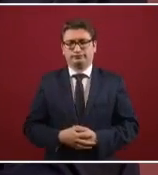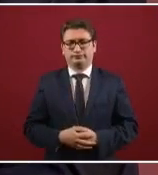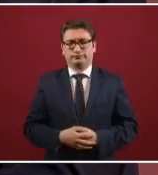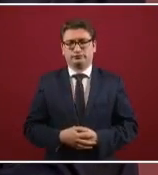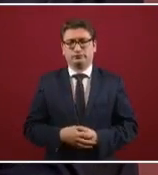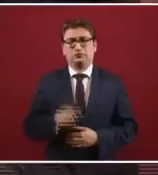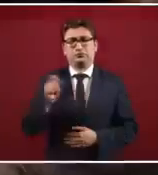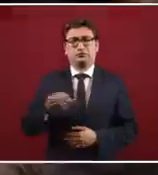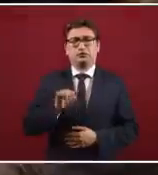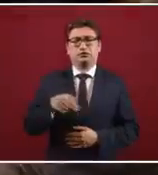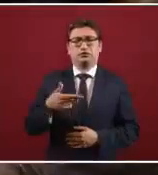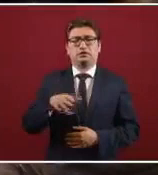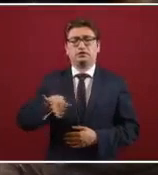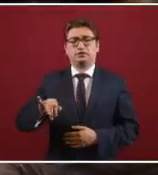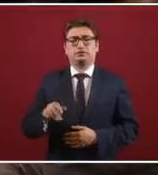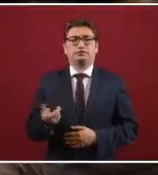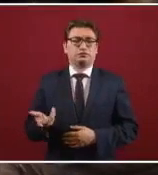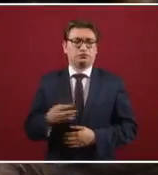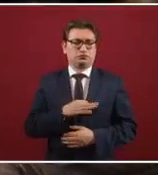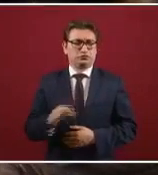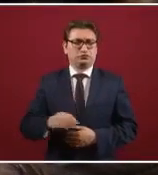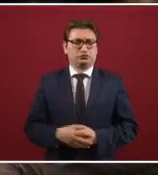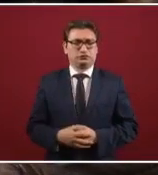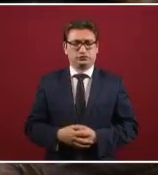al instituto de la transparencia